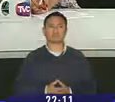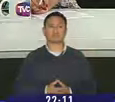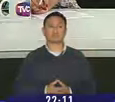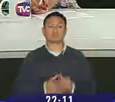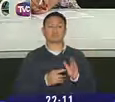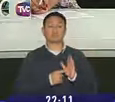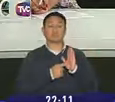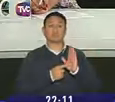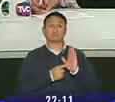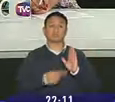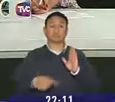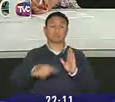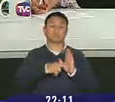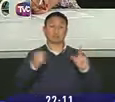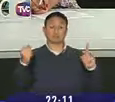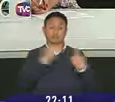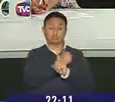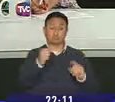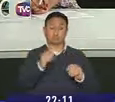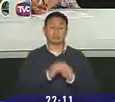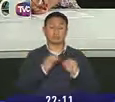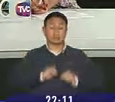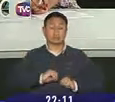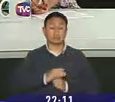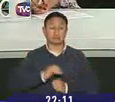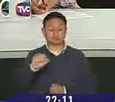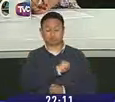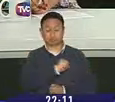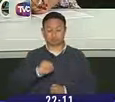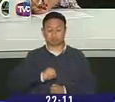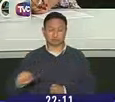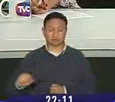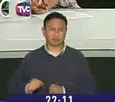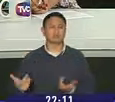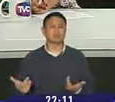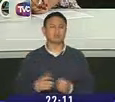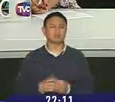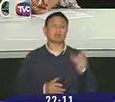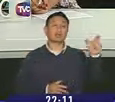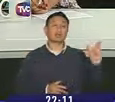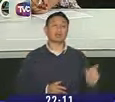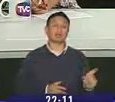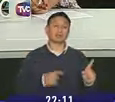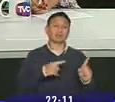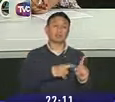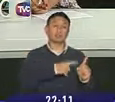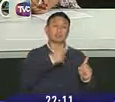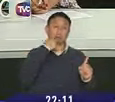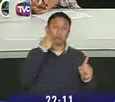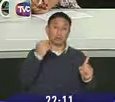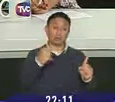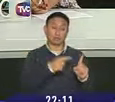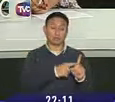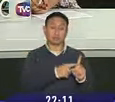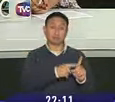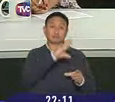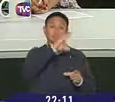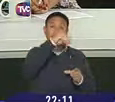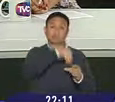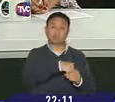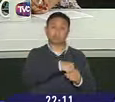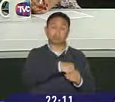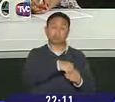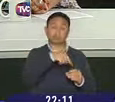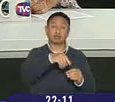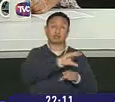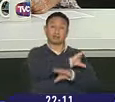Presentando signos de tortura y heridas de arma blanca, fue hallado el cuerpo sin vida de una persona de sexo masculino en el interior de una